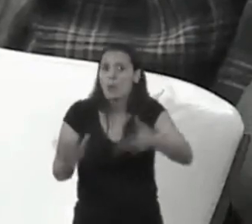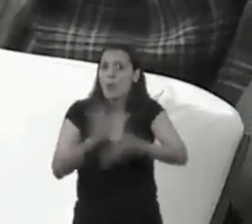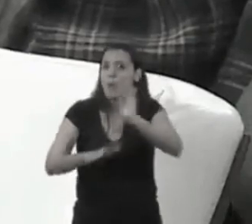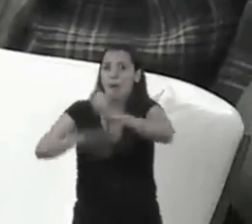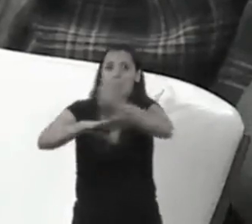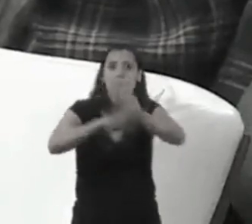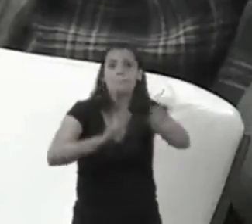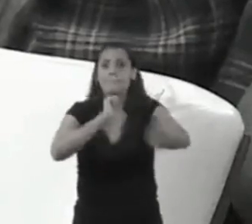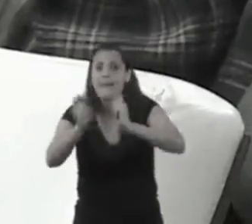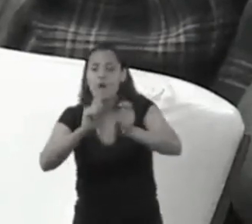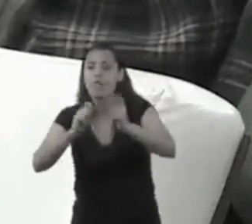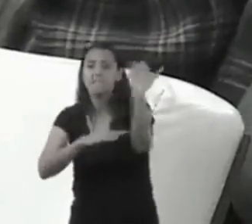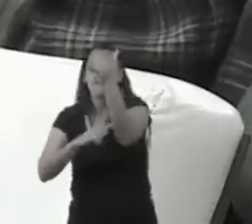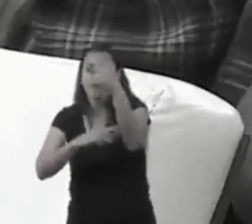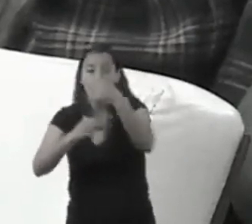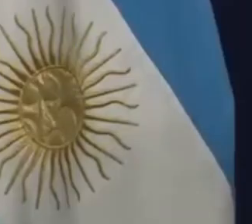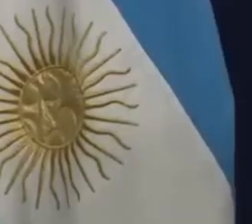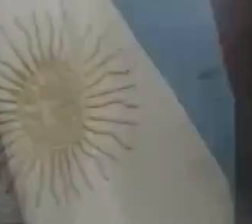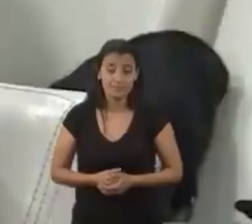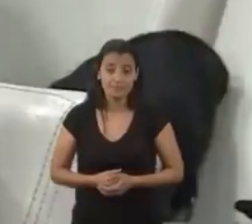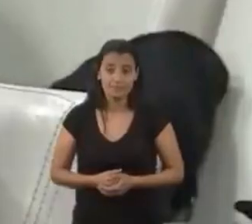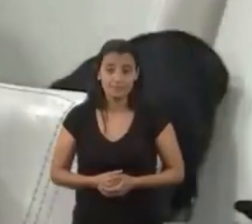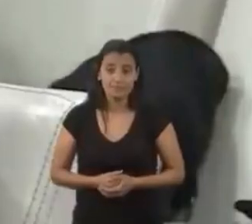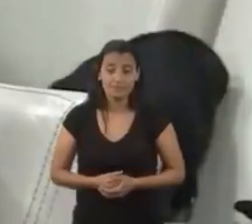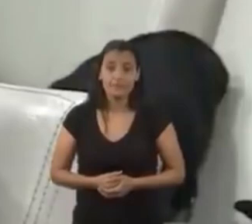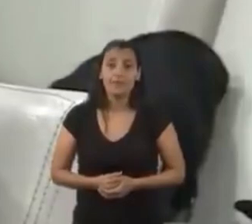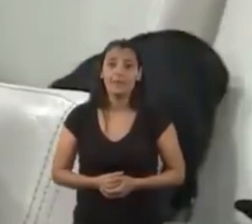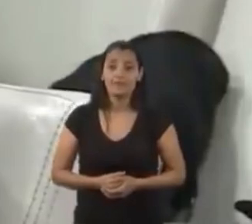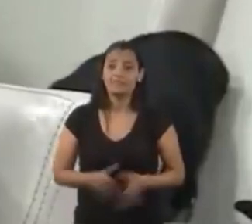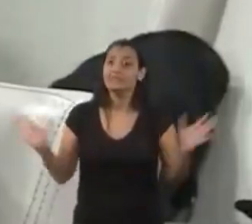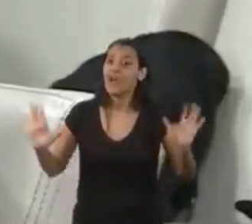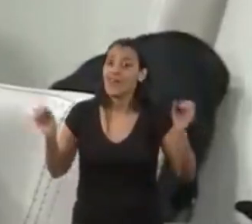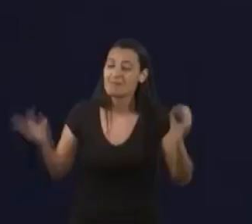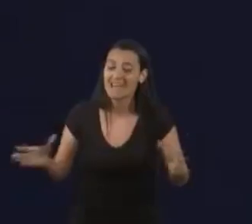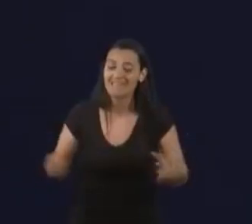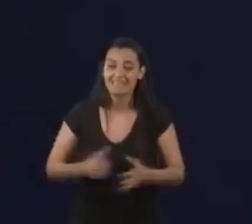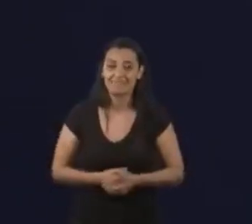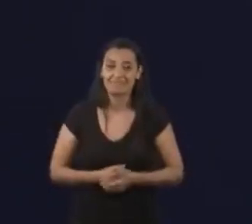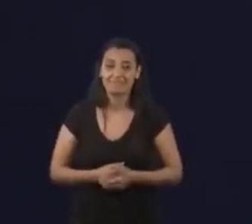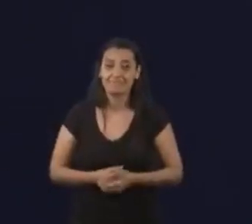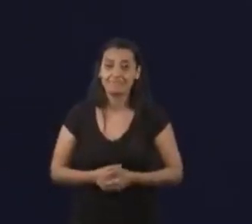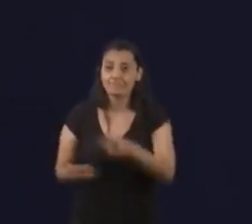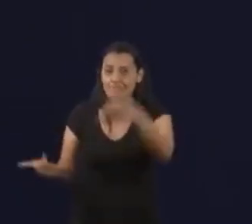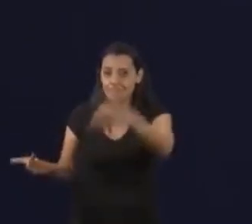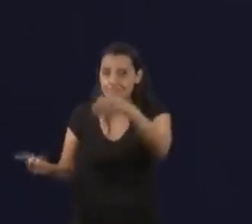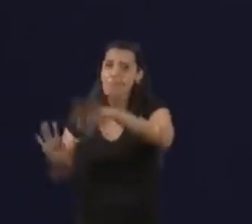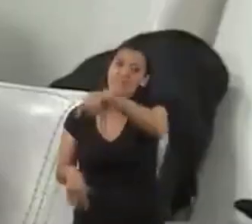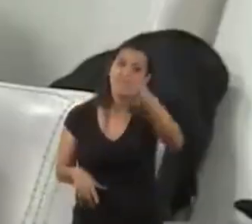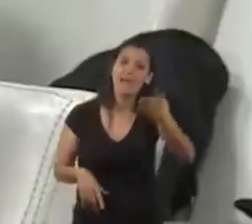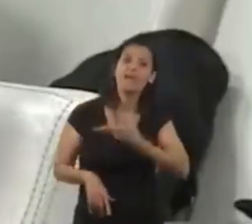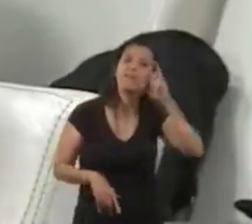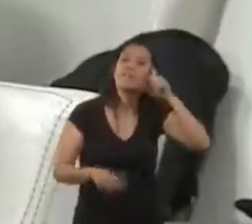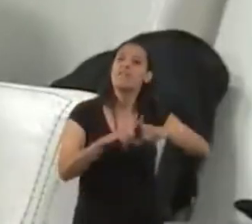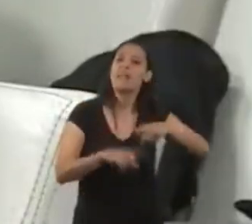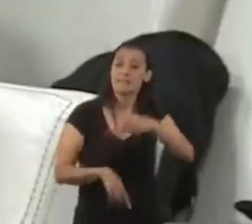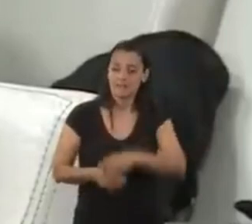y y más periodistas Muchísimas gracias Sí hola Vocero Hola qué tal bien venim vos que Félix acá mira